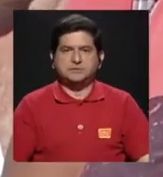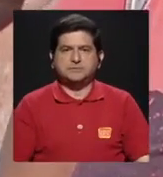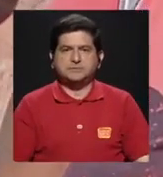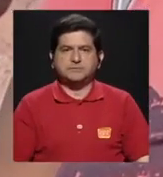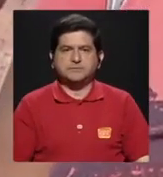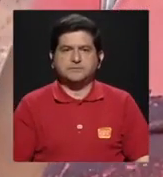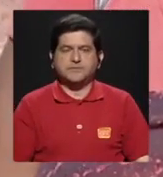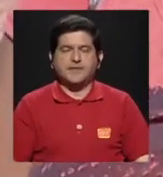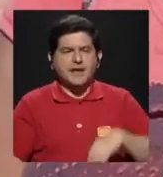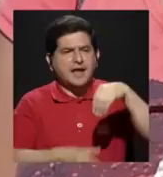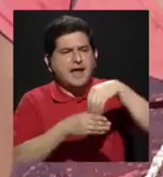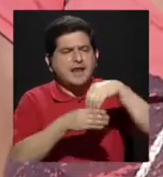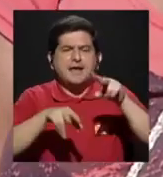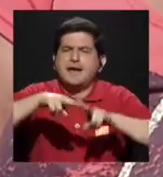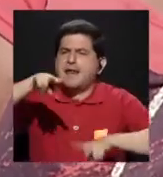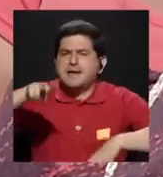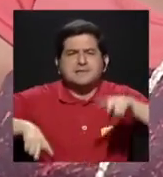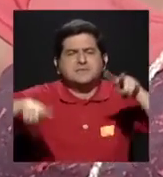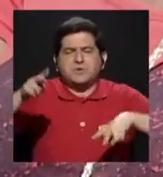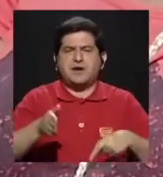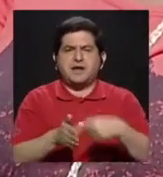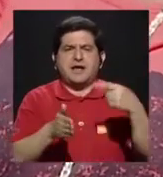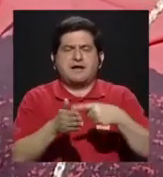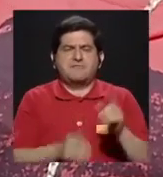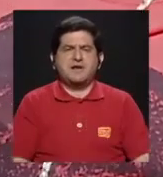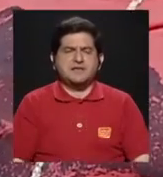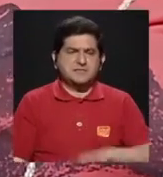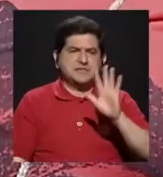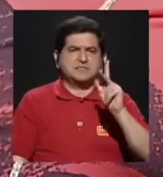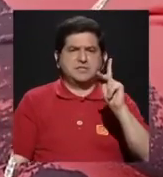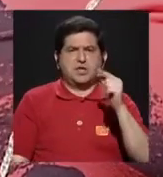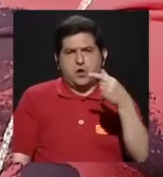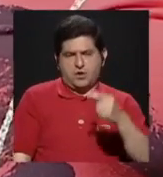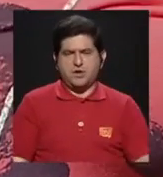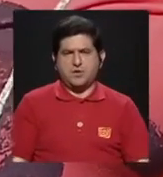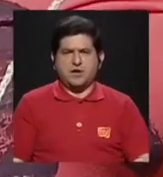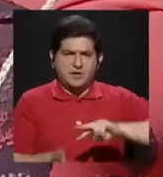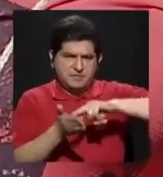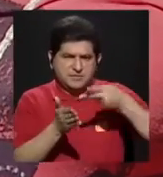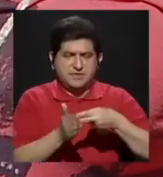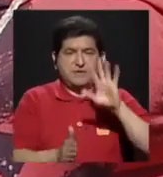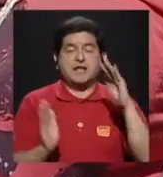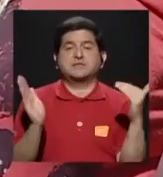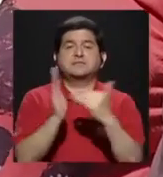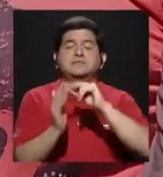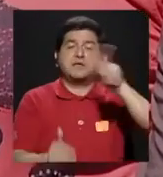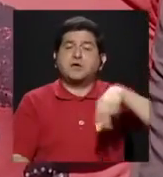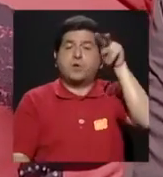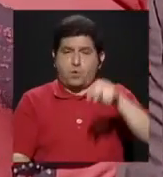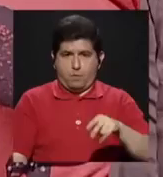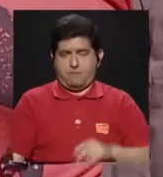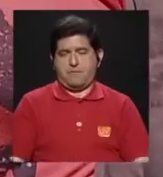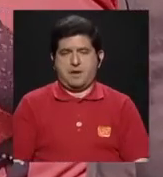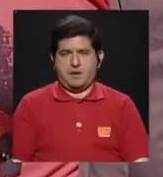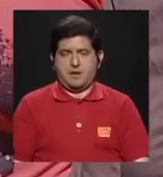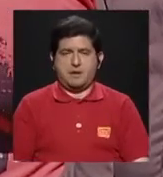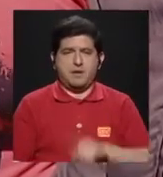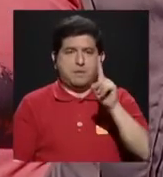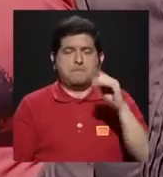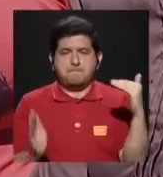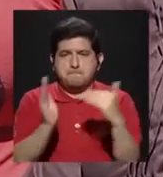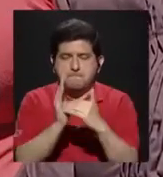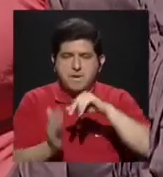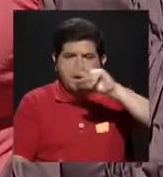y el ingreso puede variar. A veces usted puede agarrar 5 kilos de mejillones, que serían 5.000 colones, ¿verdad? Vale 1.000 colones el